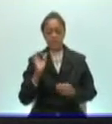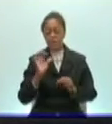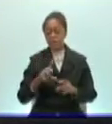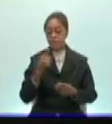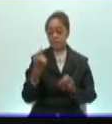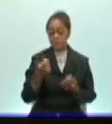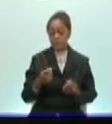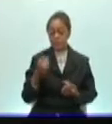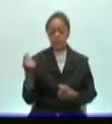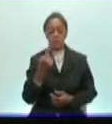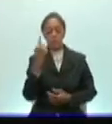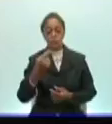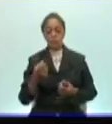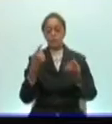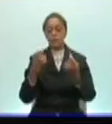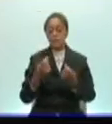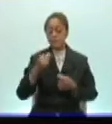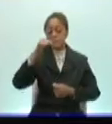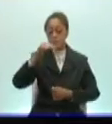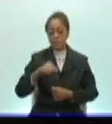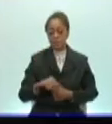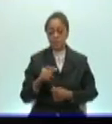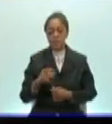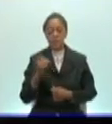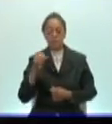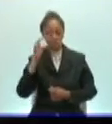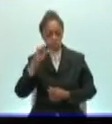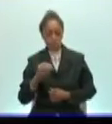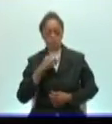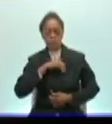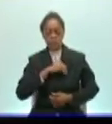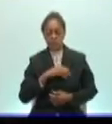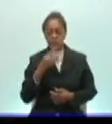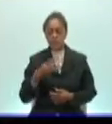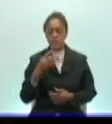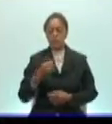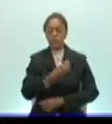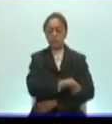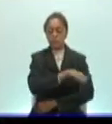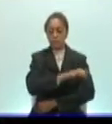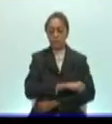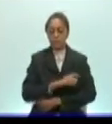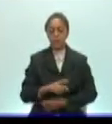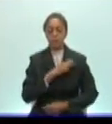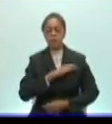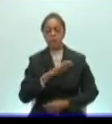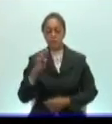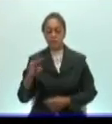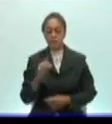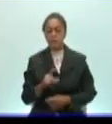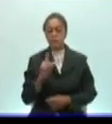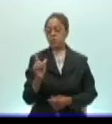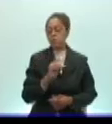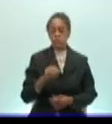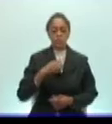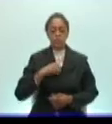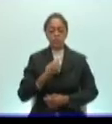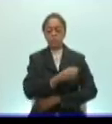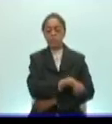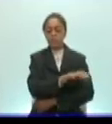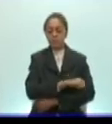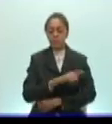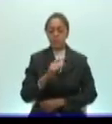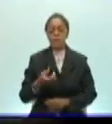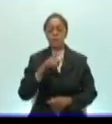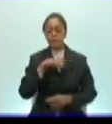Indispensable, lo único indispensable aquí, lo digo porque lo siento, es el pueblo. Si la revolución no tuviera el pueblo,